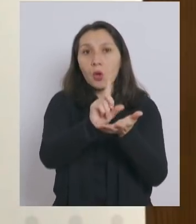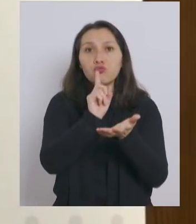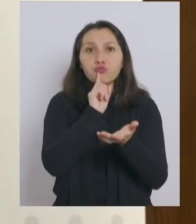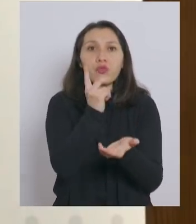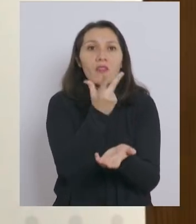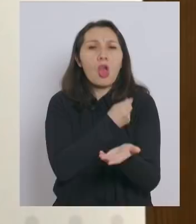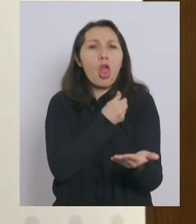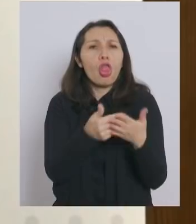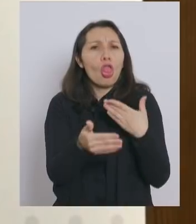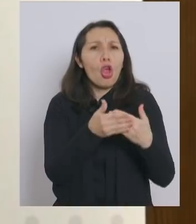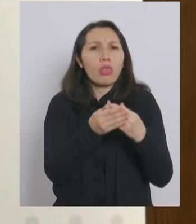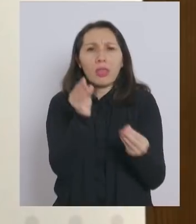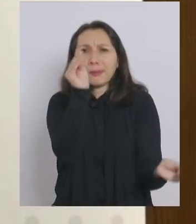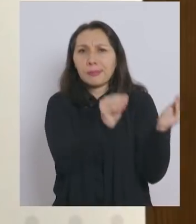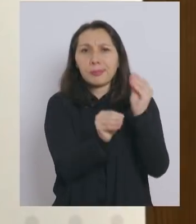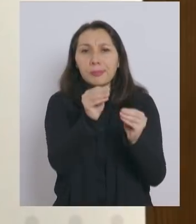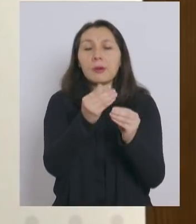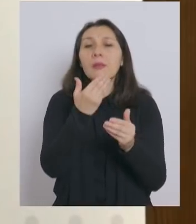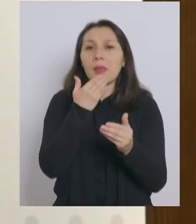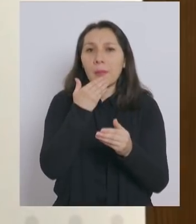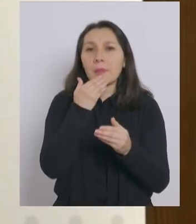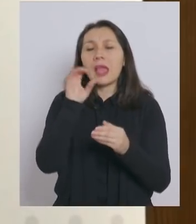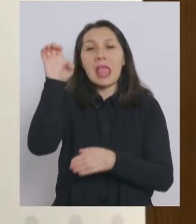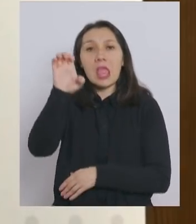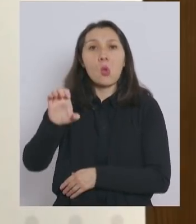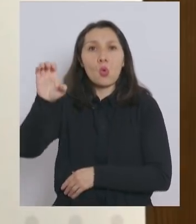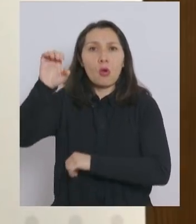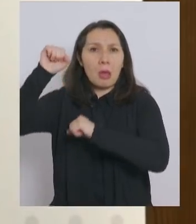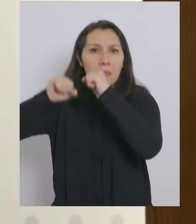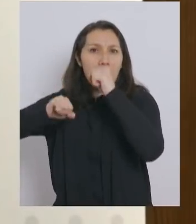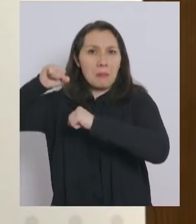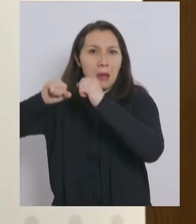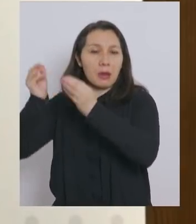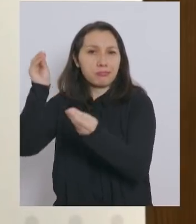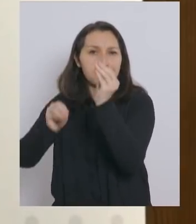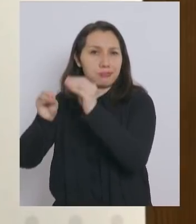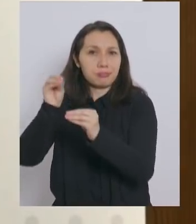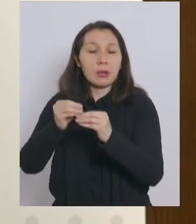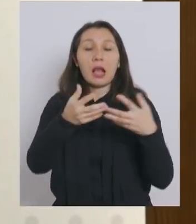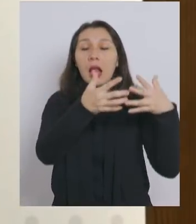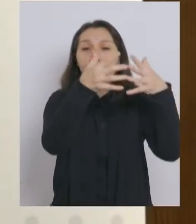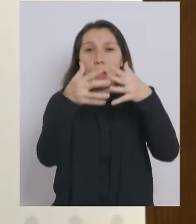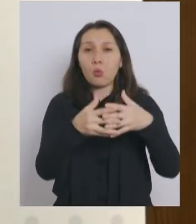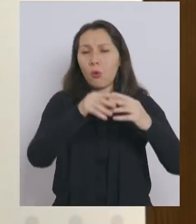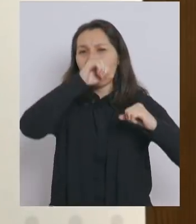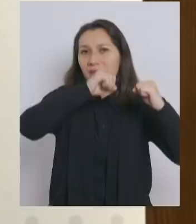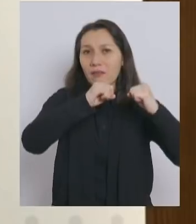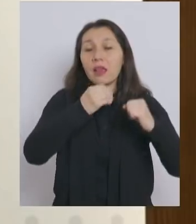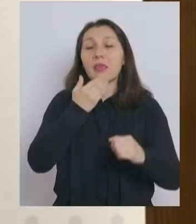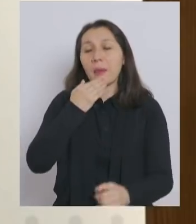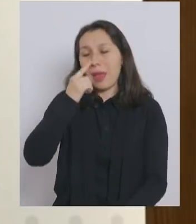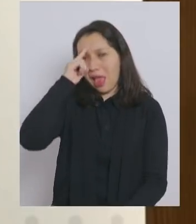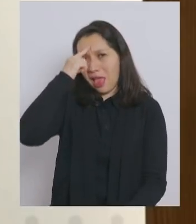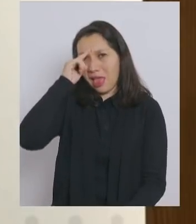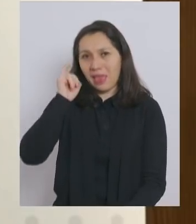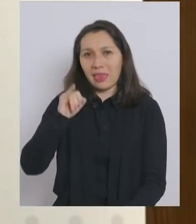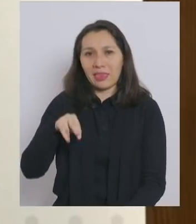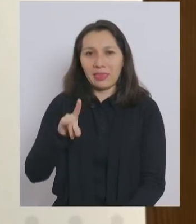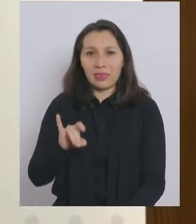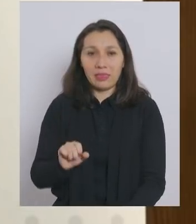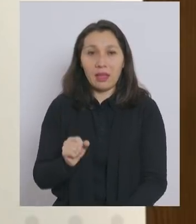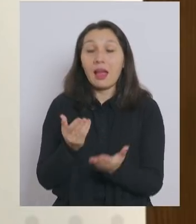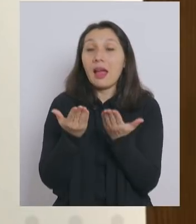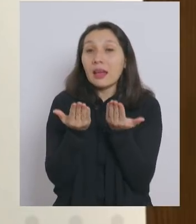vacuna, que se va a fabricar en varios sitios de Europa, de Estados Unidos y de India. Por lo tanto, requiere